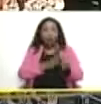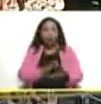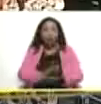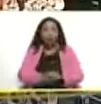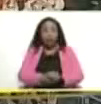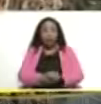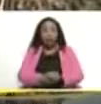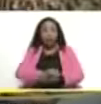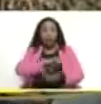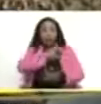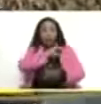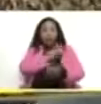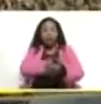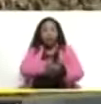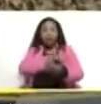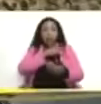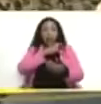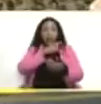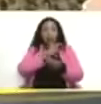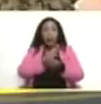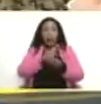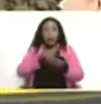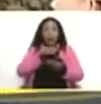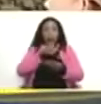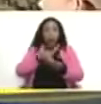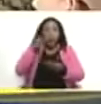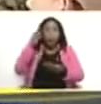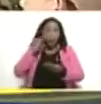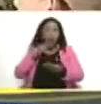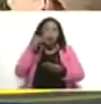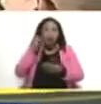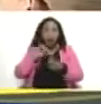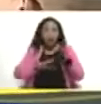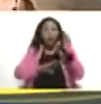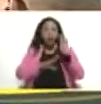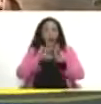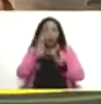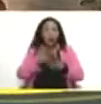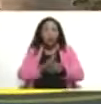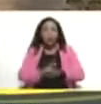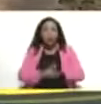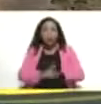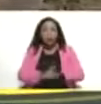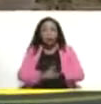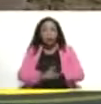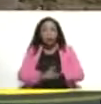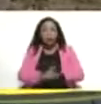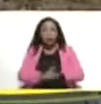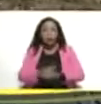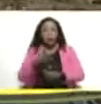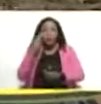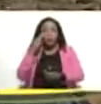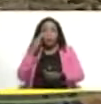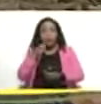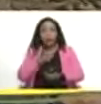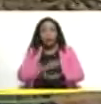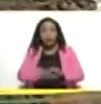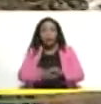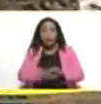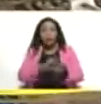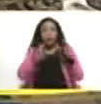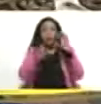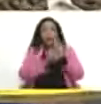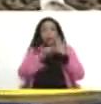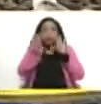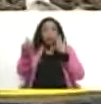de la Fuerza Armada Nacional Bolivariana que ha desarrollado desde el punto de vista de la constitución y